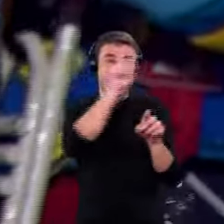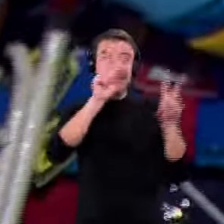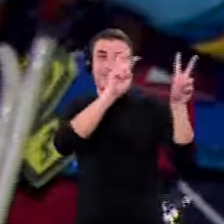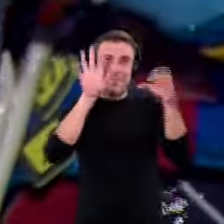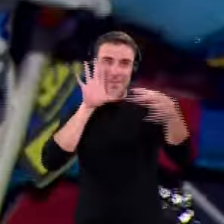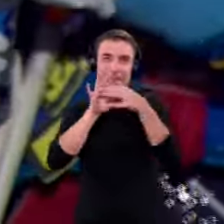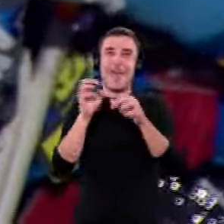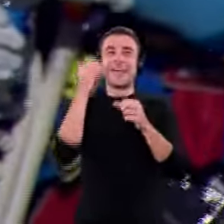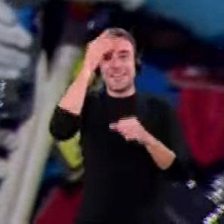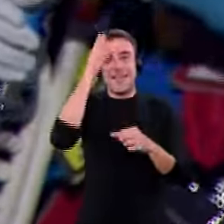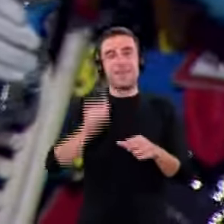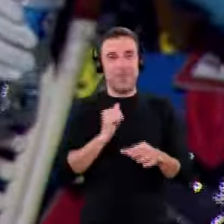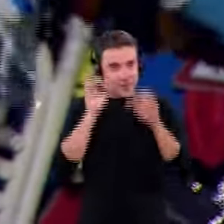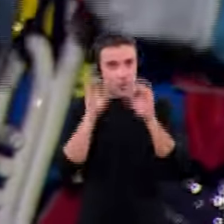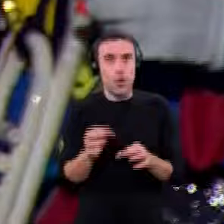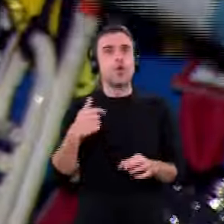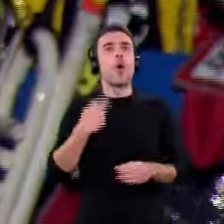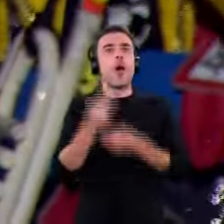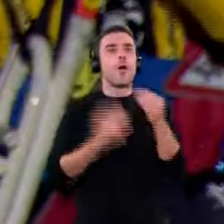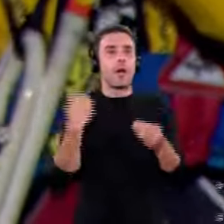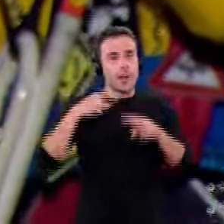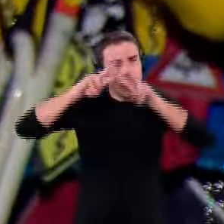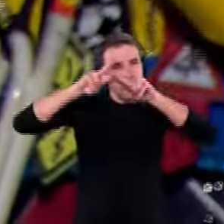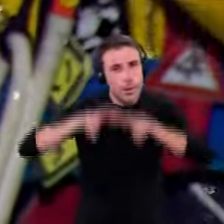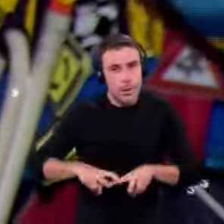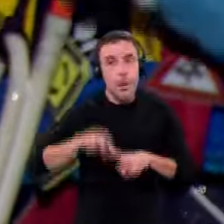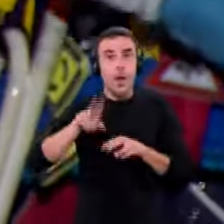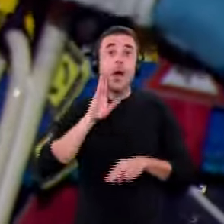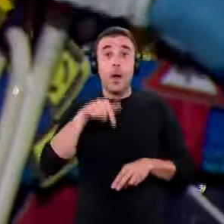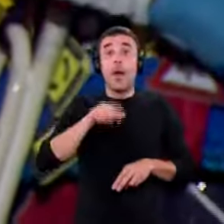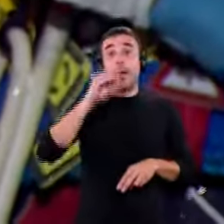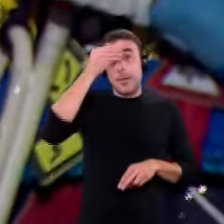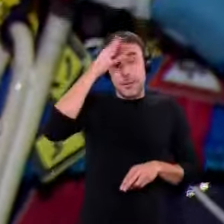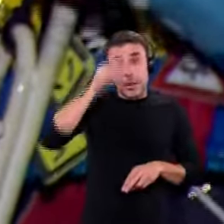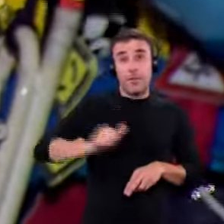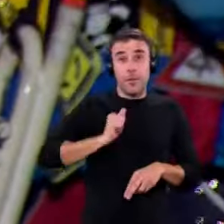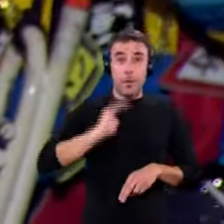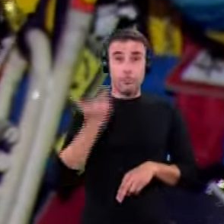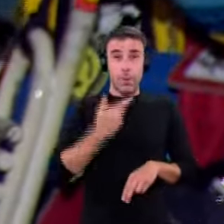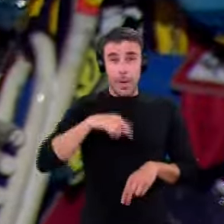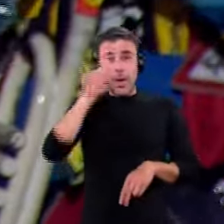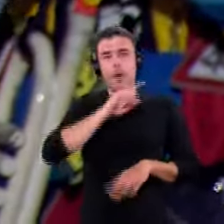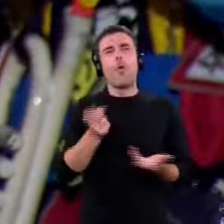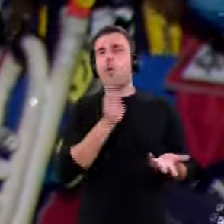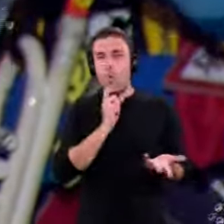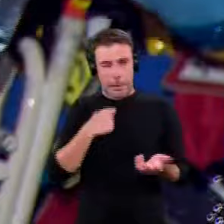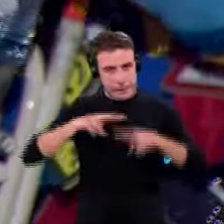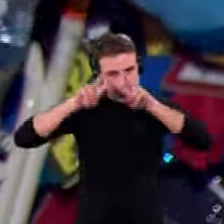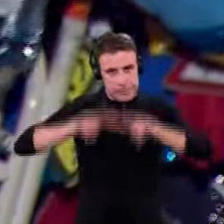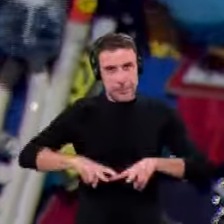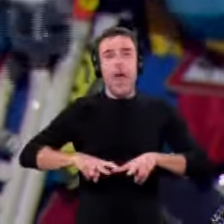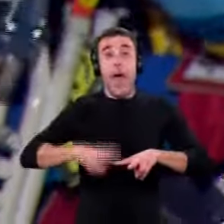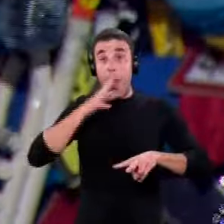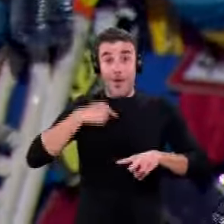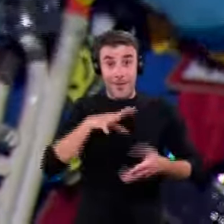artificial. Y nosotros lo que hemos hecho es una investigación de cómo nos afecta aquí en Canarias esto de la inteligencia. Y hemos querido